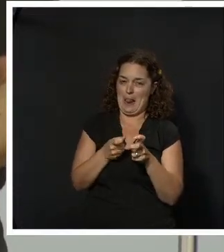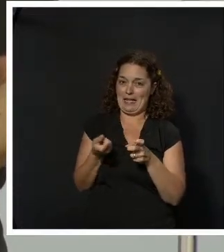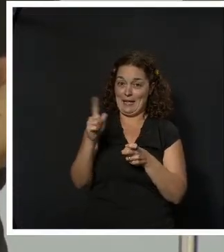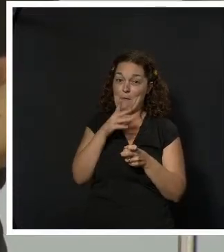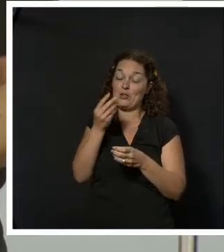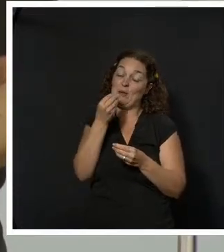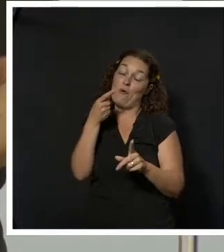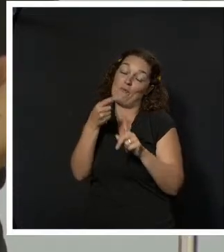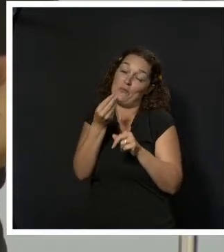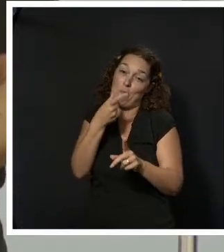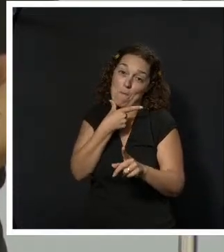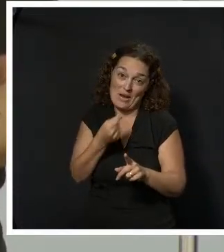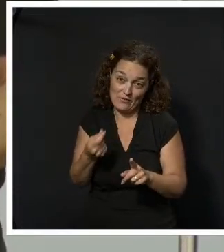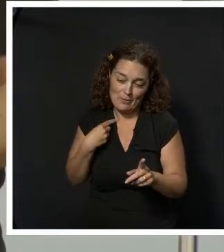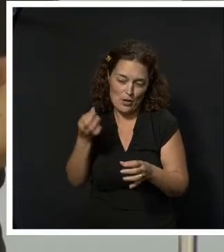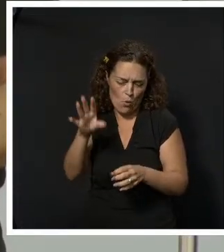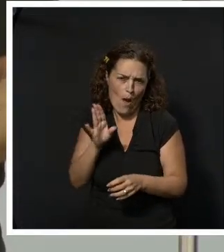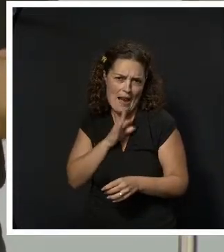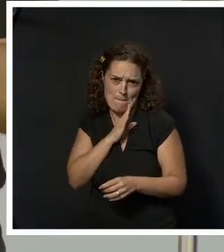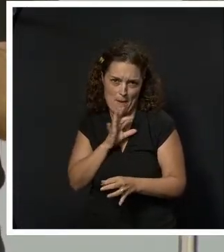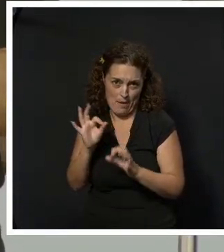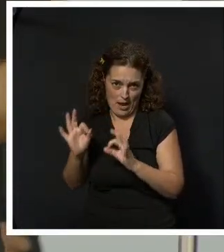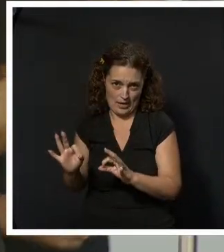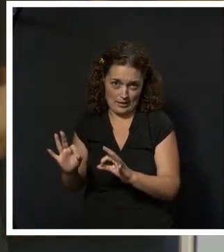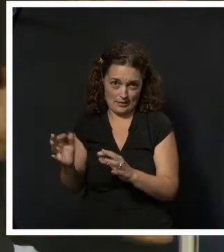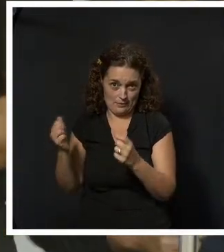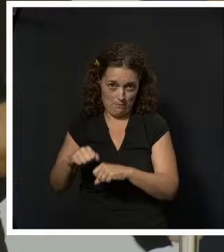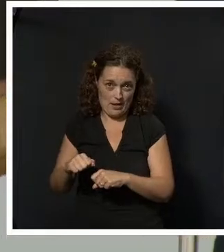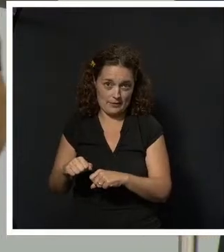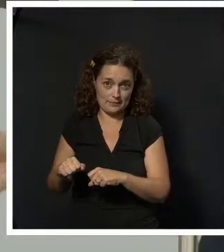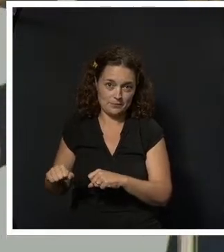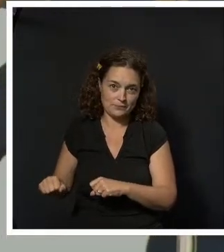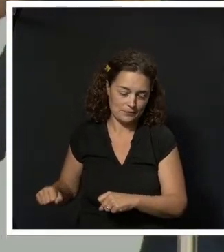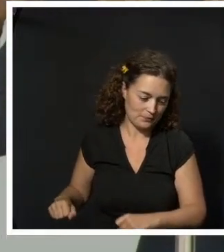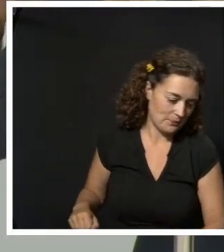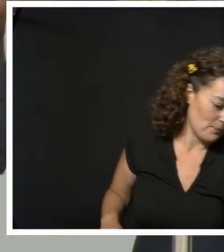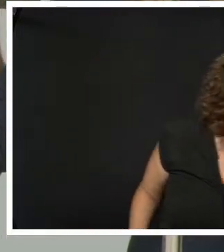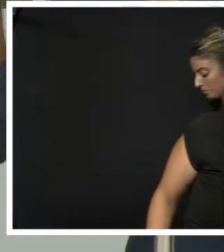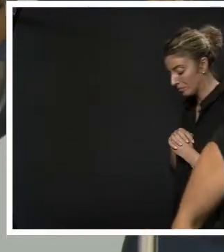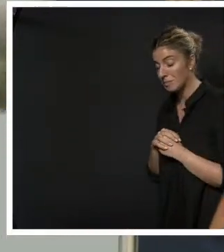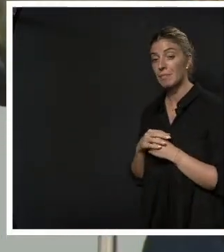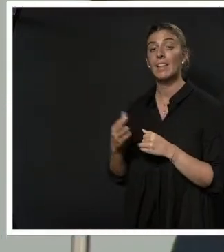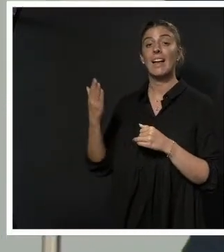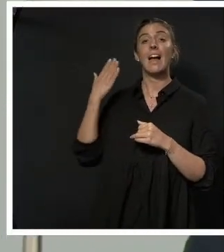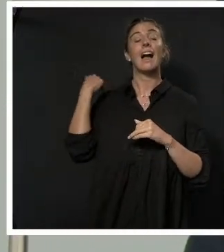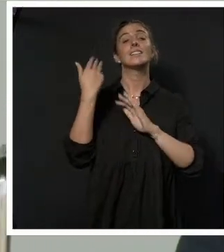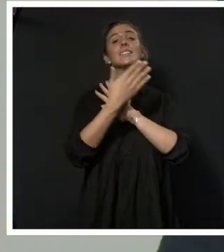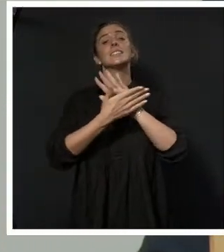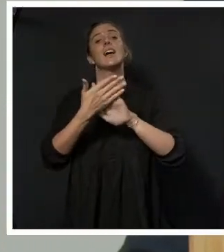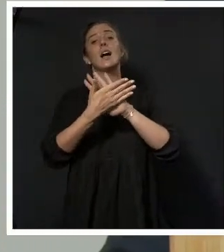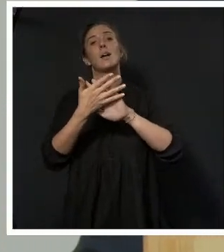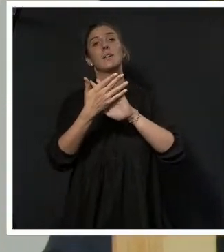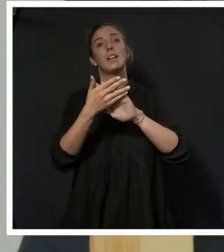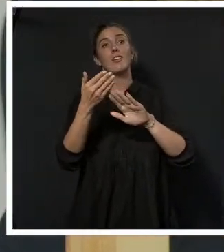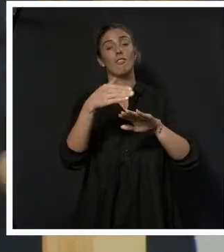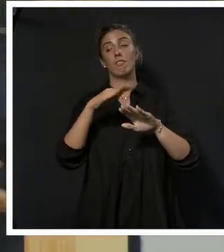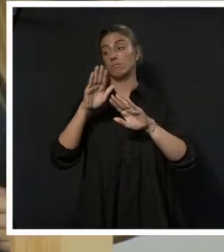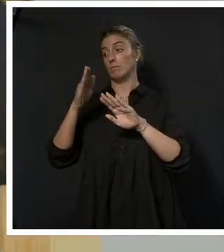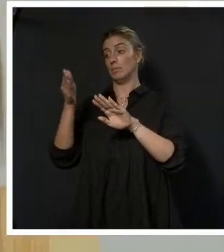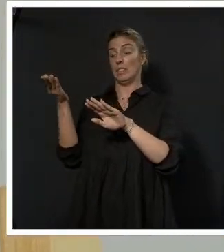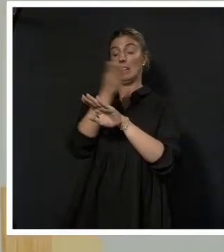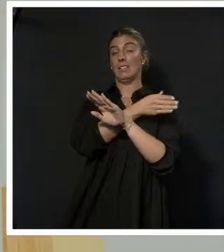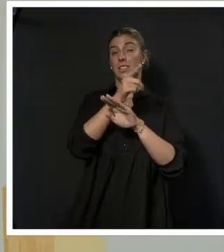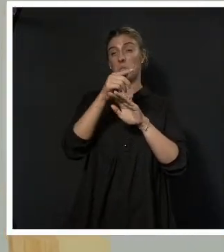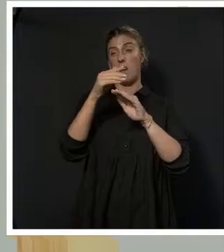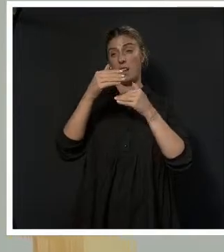de comer pero eso como dato anay vale antes estamos hablando aquí fuera nueva que stage